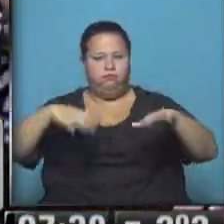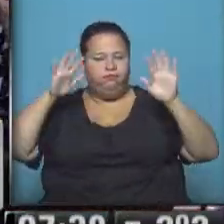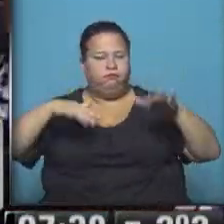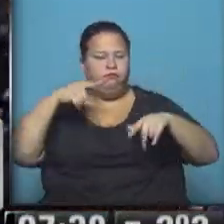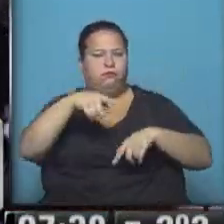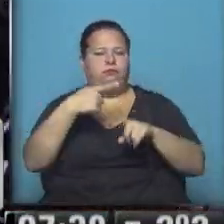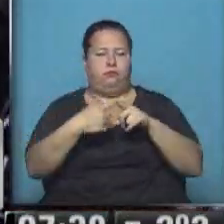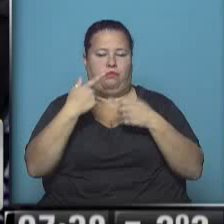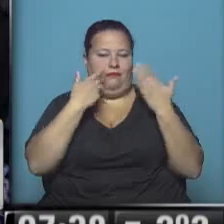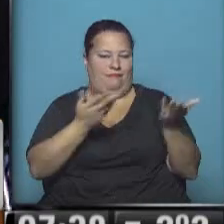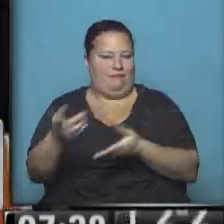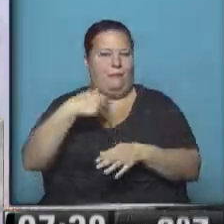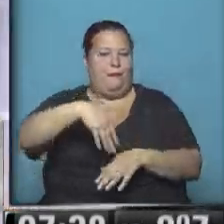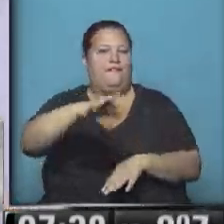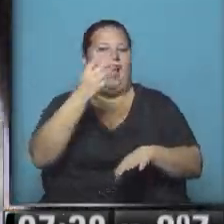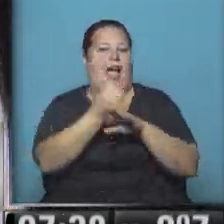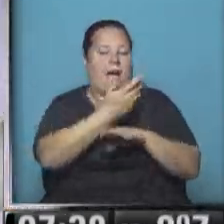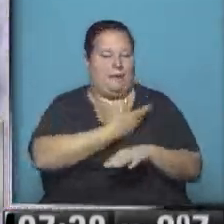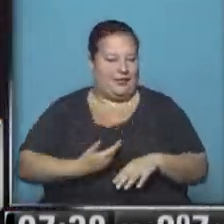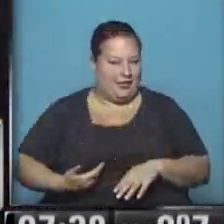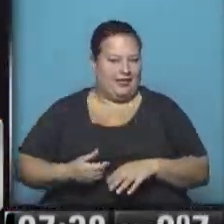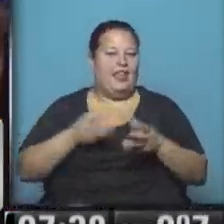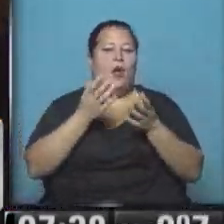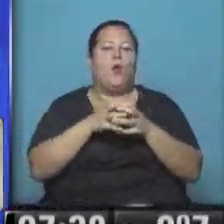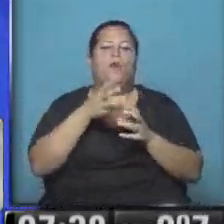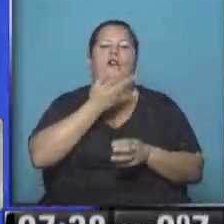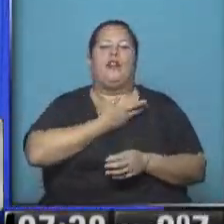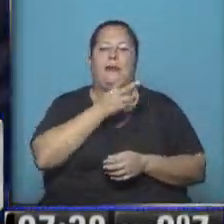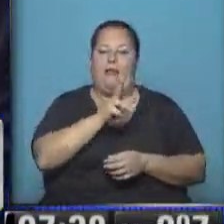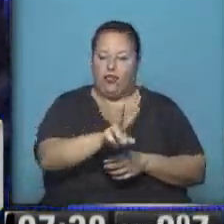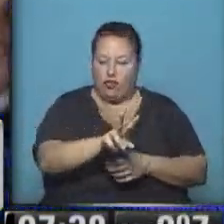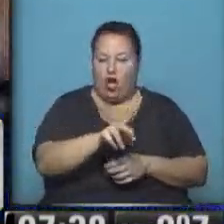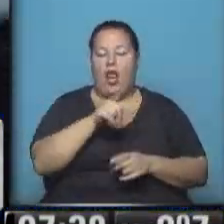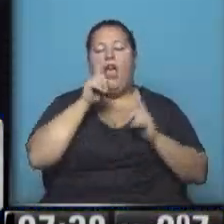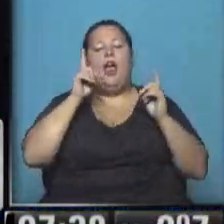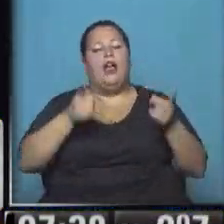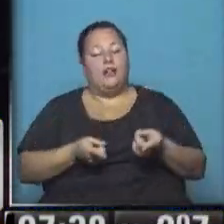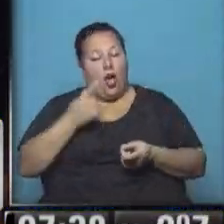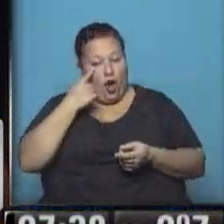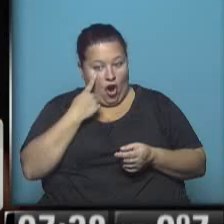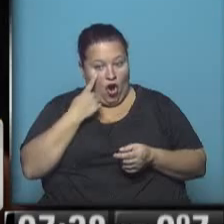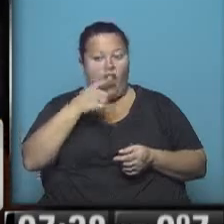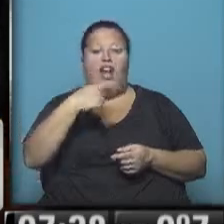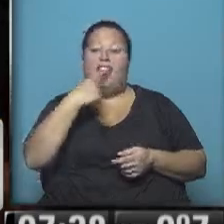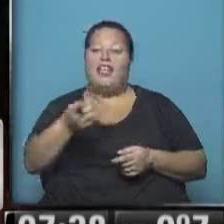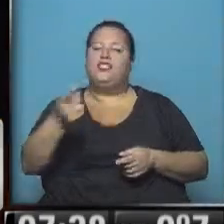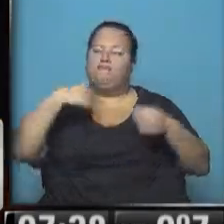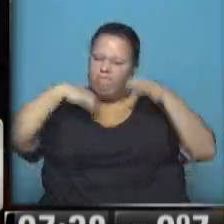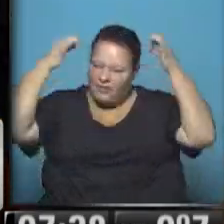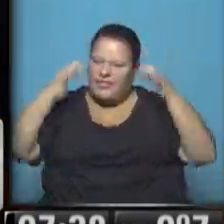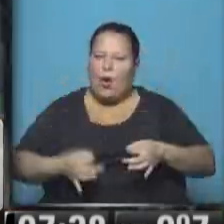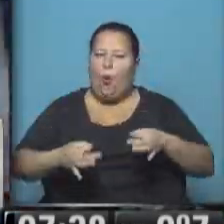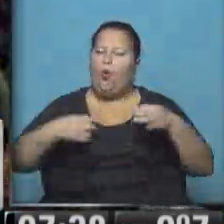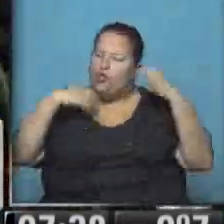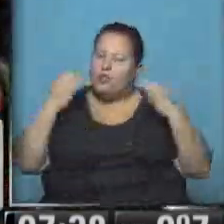no al precandidato de el frente para la victoria y ojo porque está diciendo estoy convencido